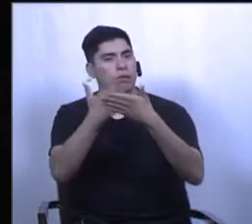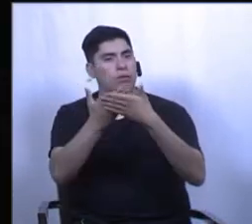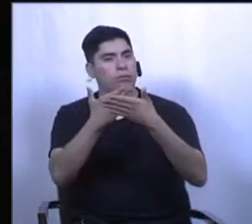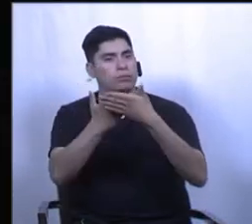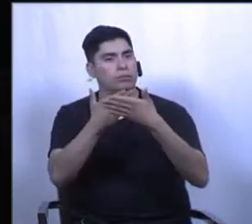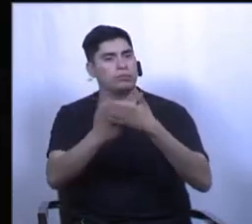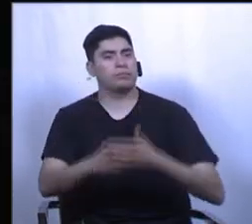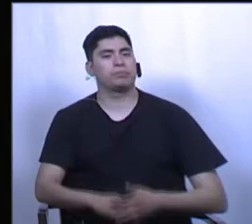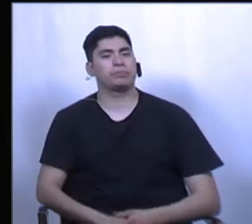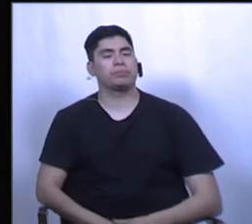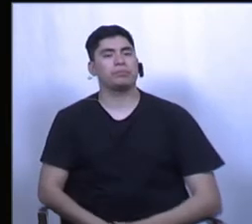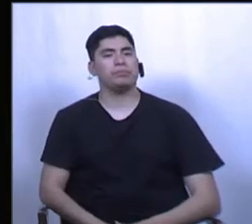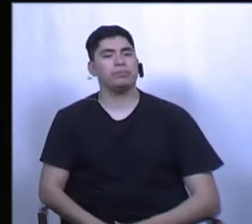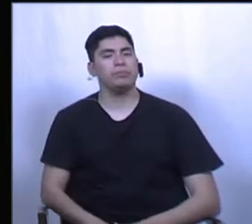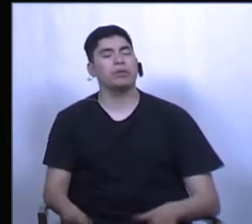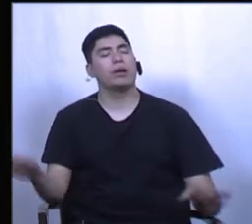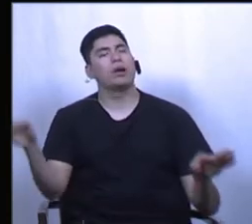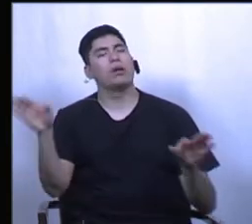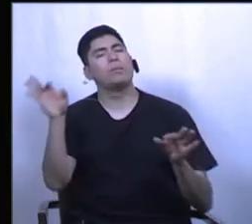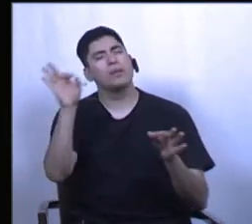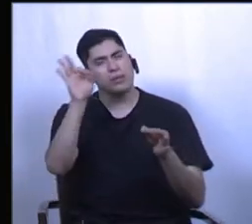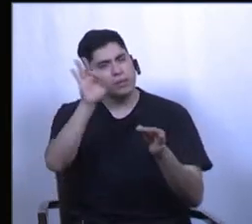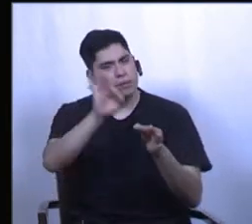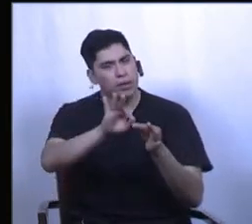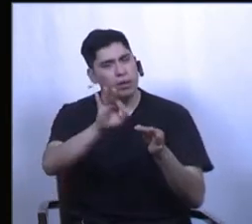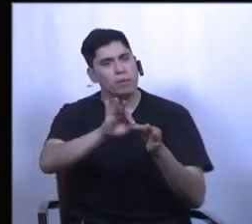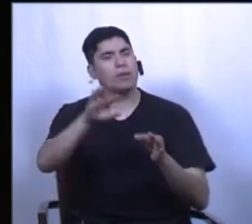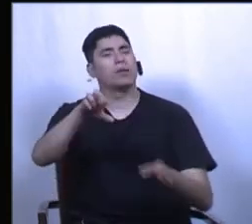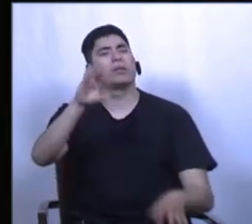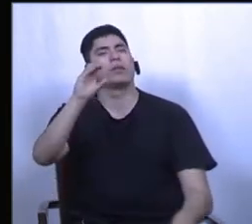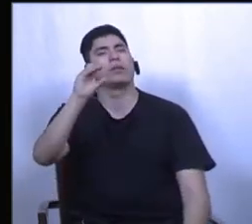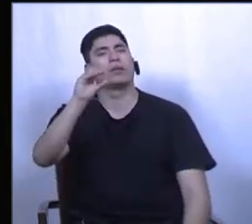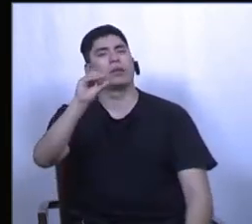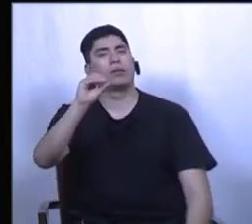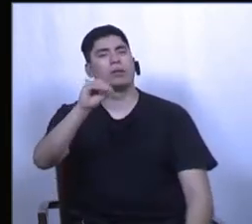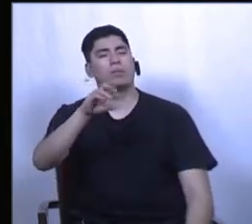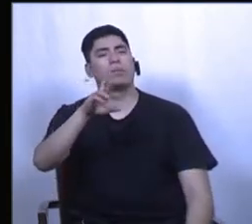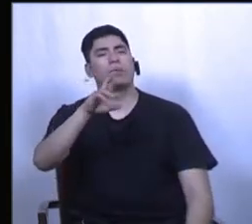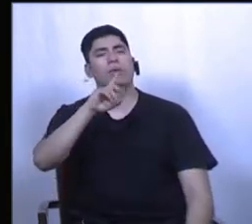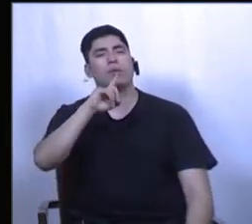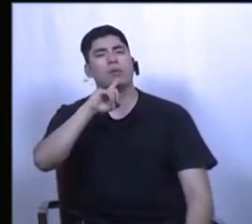enfermedades y específicamente en las proteínas no va a reducir